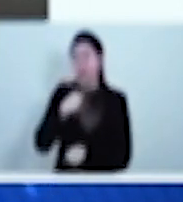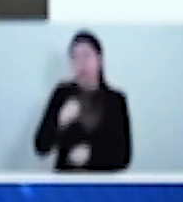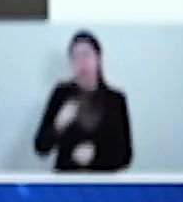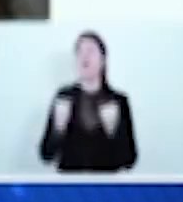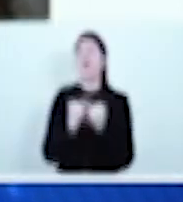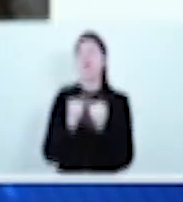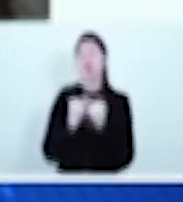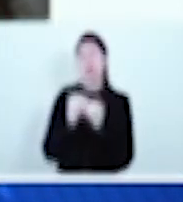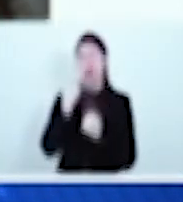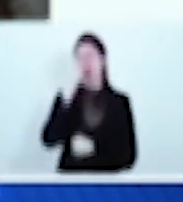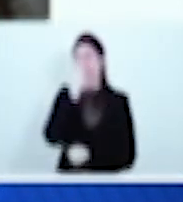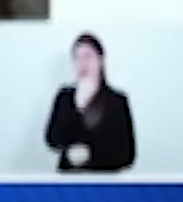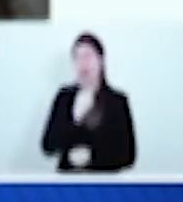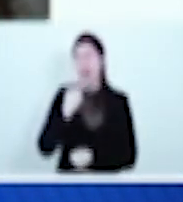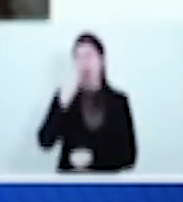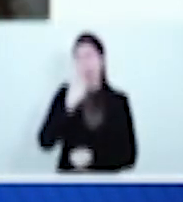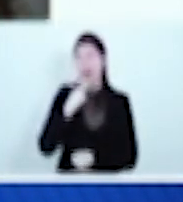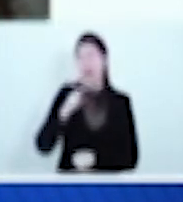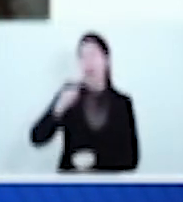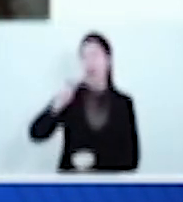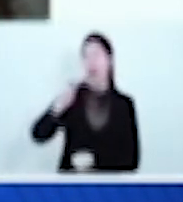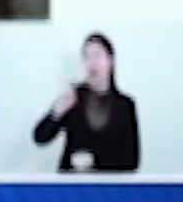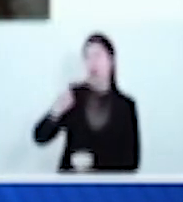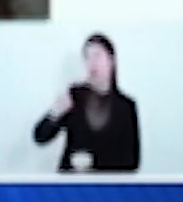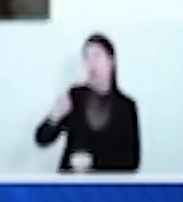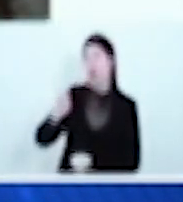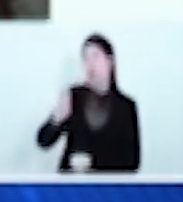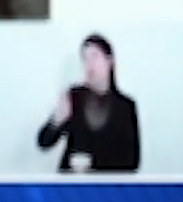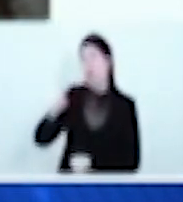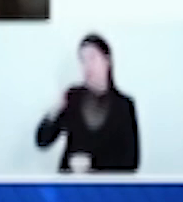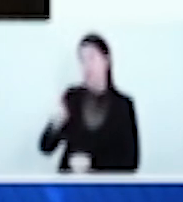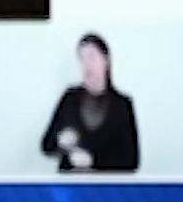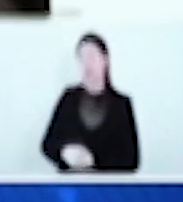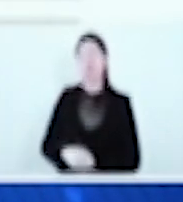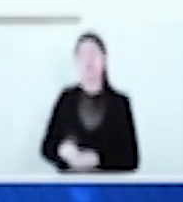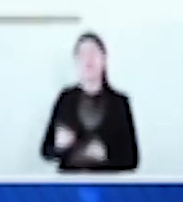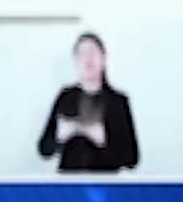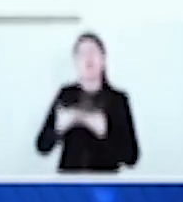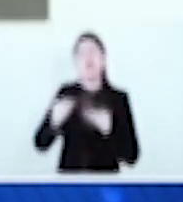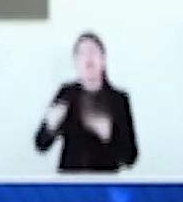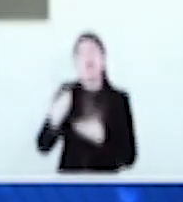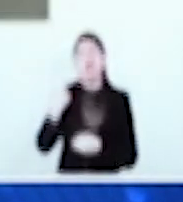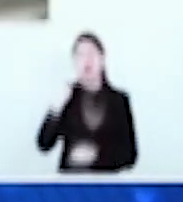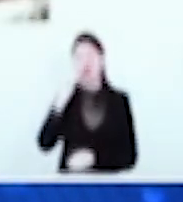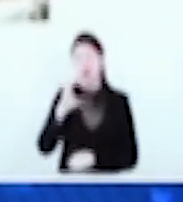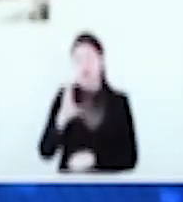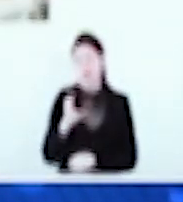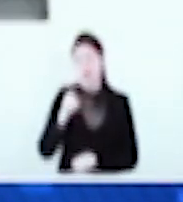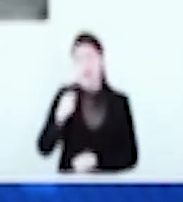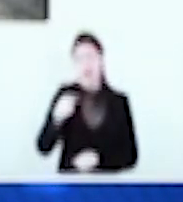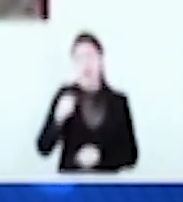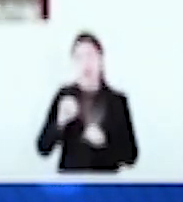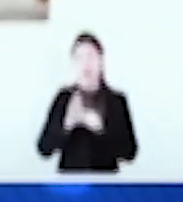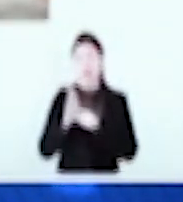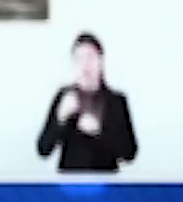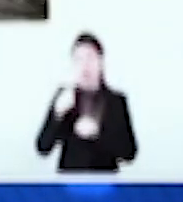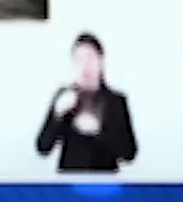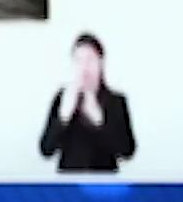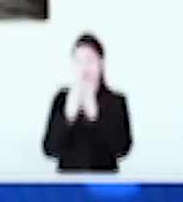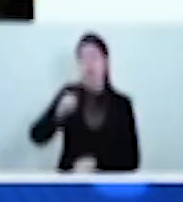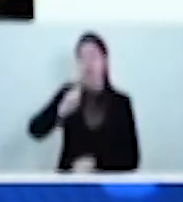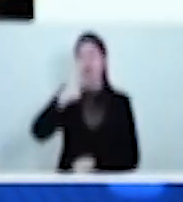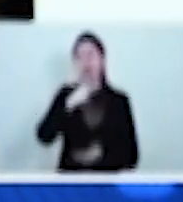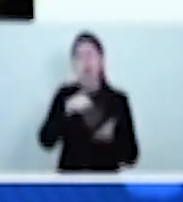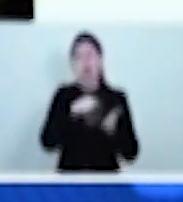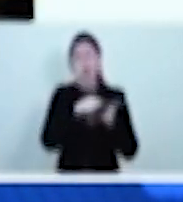esto es las prisas, pero otro tema es que el diseño en sí estuvo al límite, es decir, no